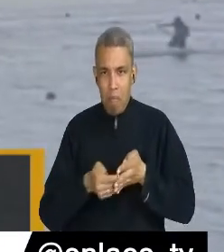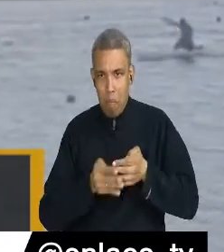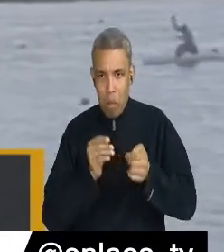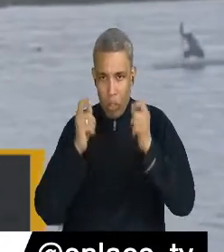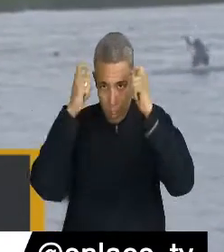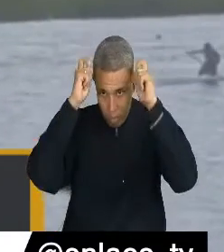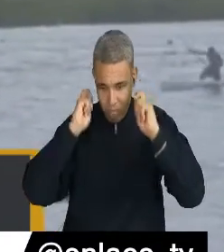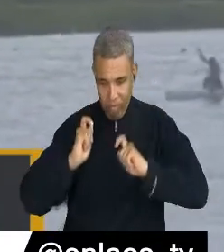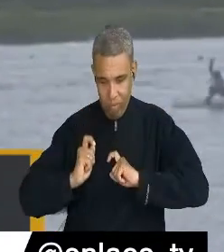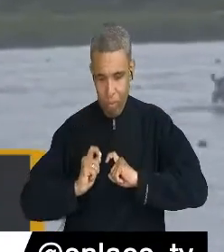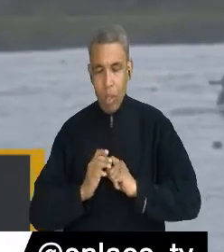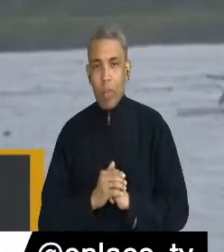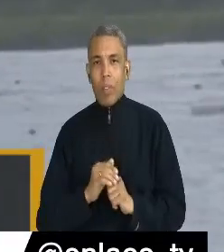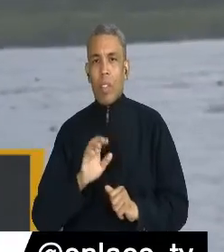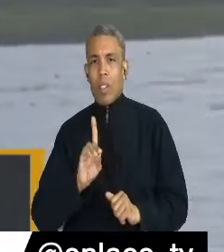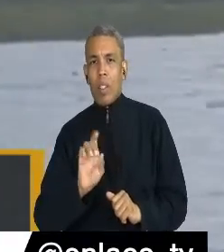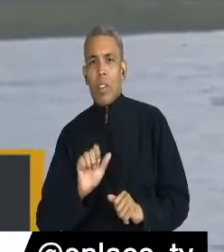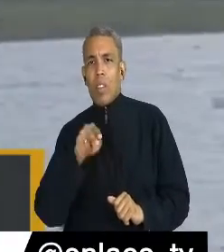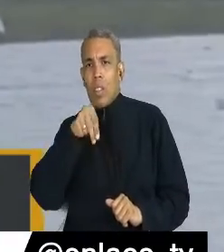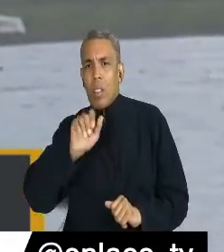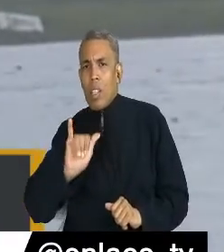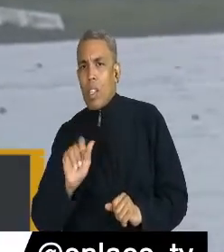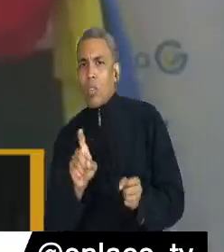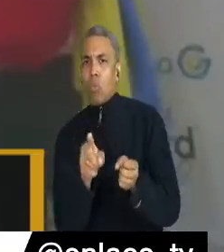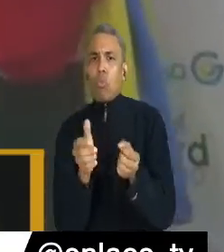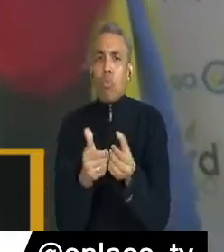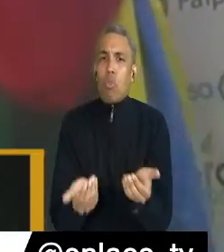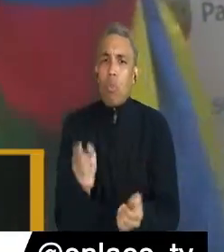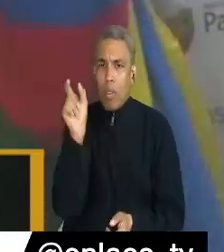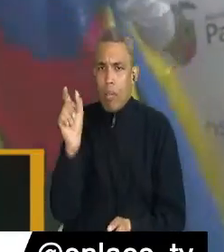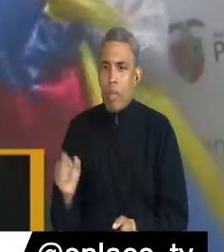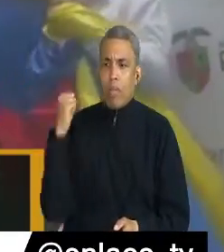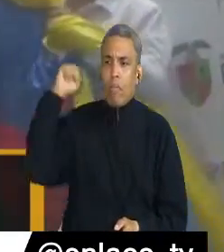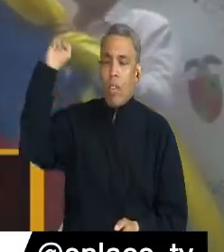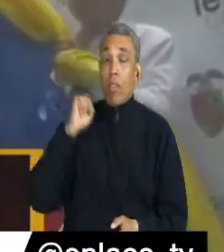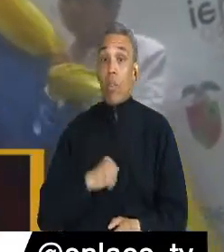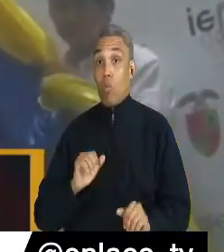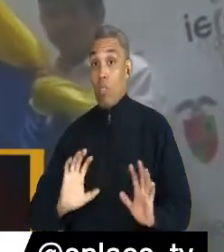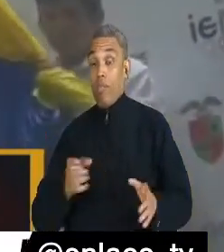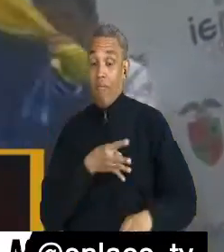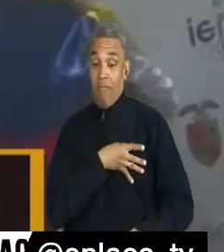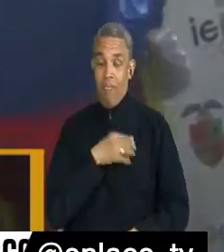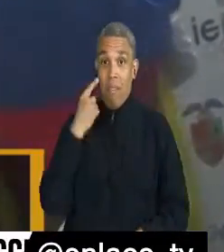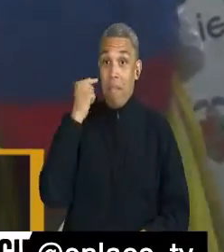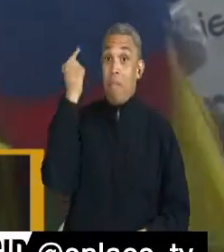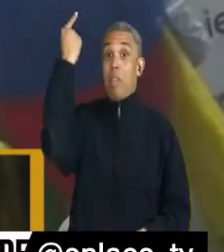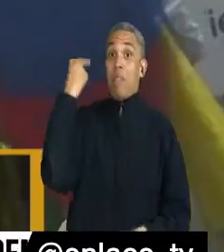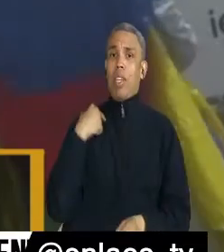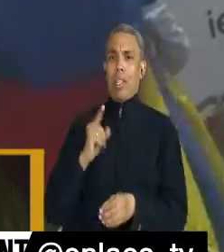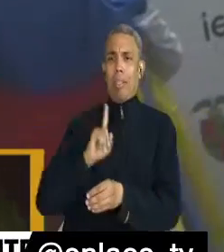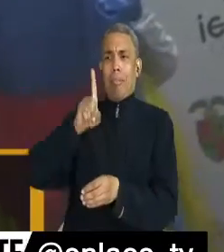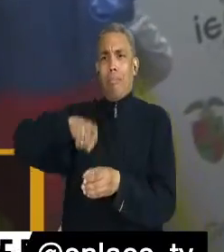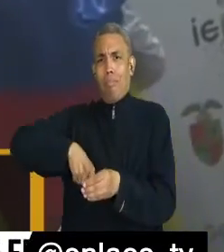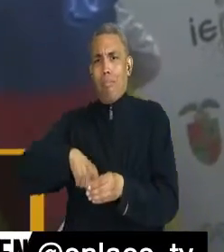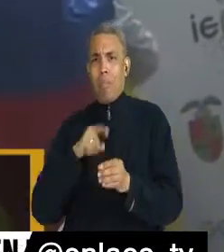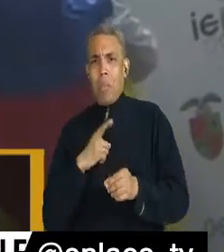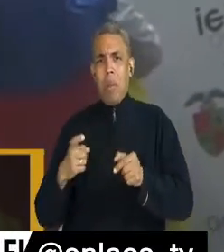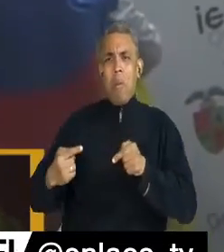como lo recibiste este triunfo pues yo muy bien porque mi profesor americano y yo tengo estas medallas que